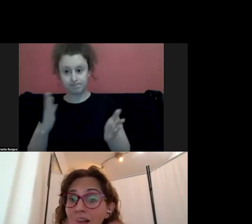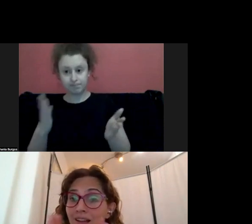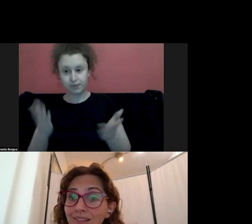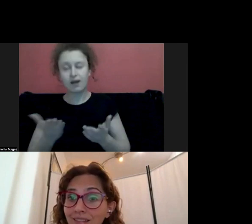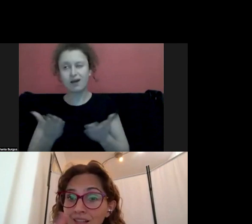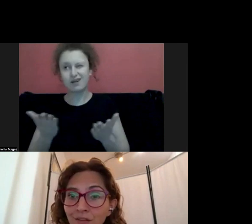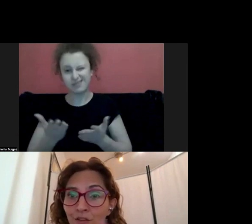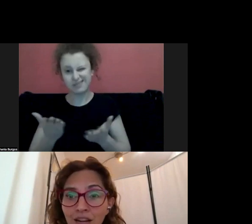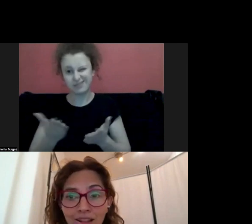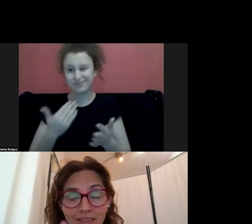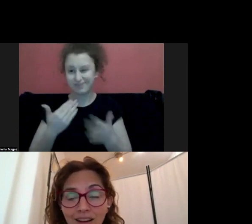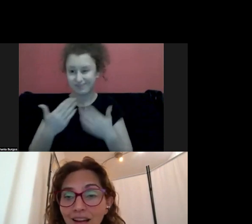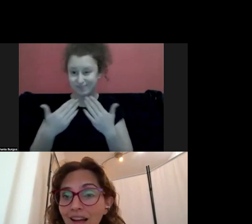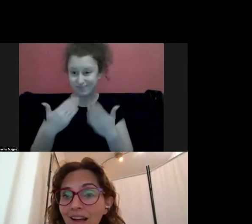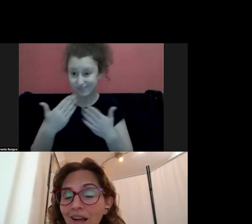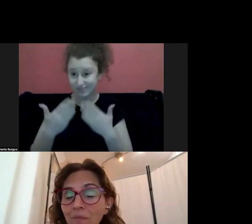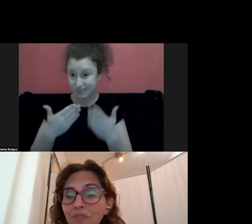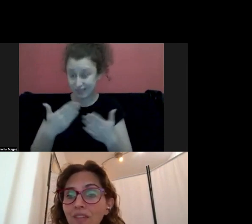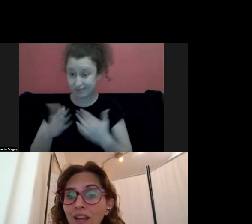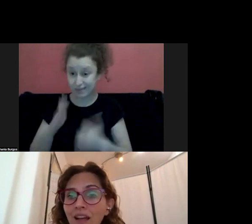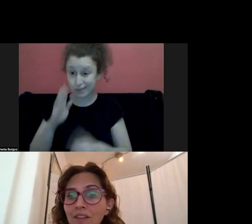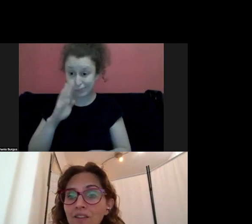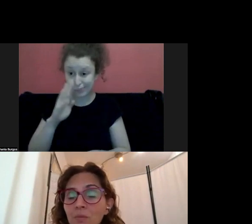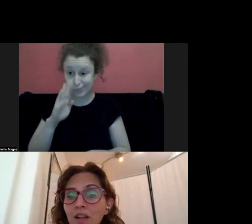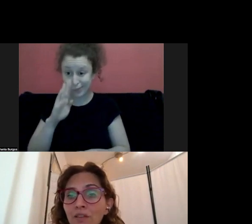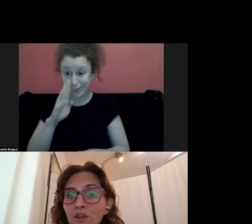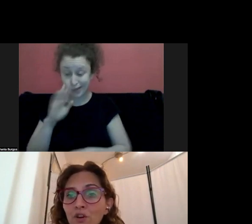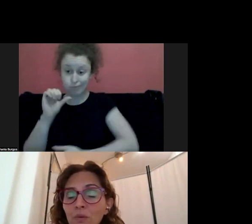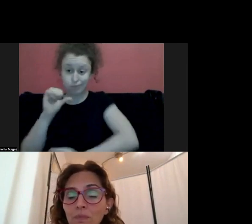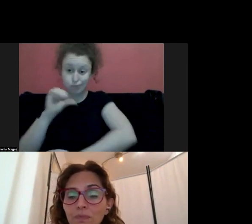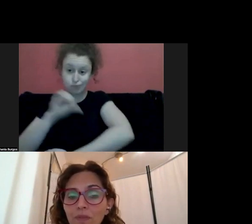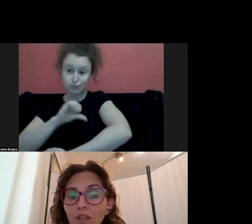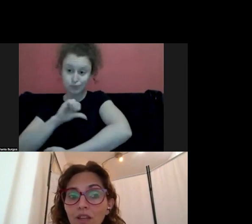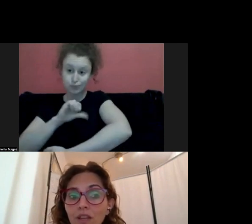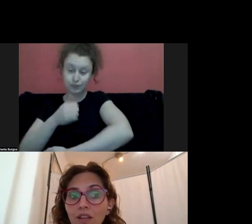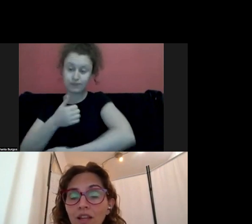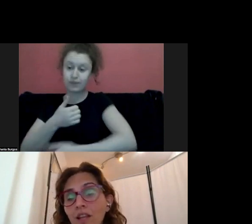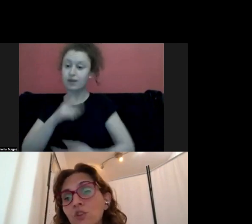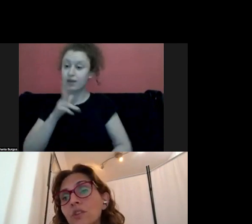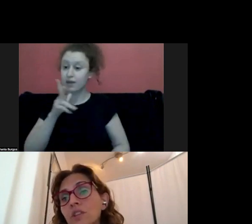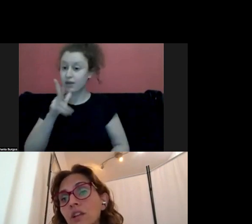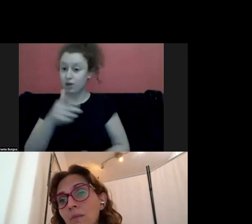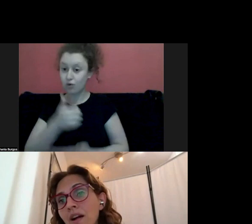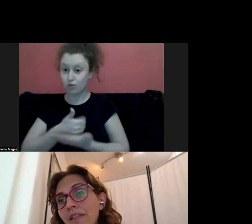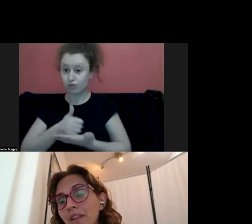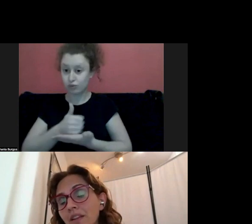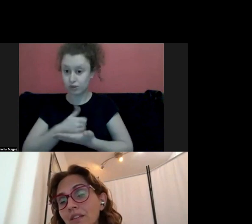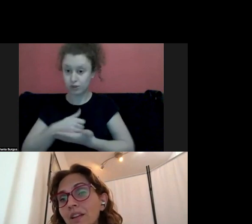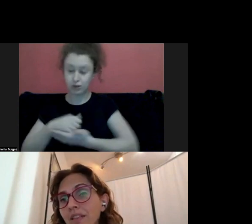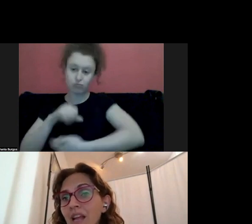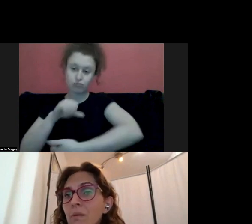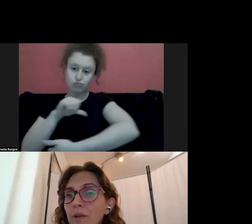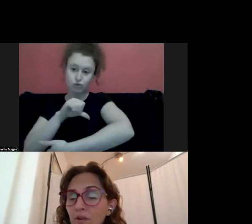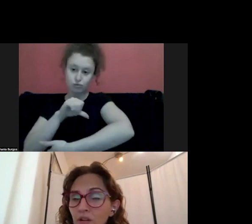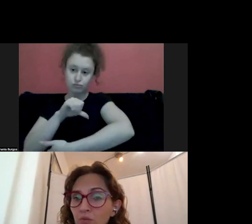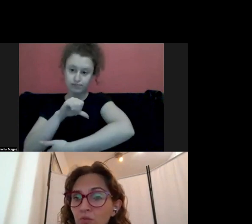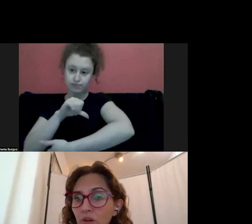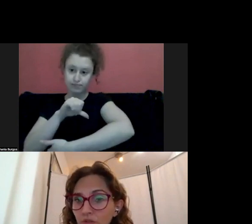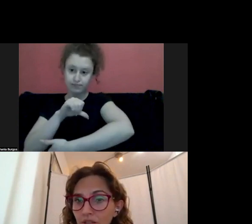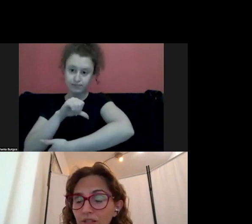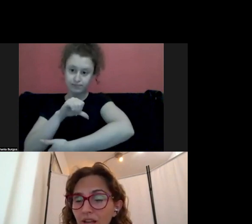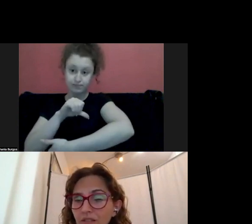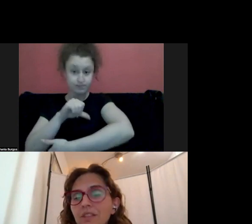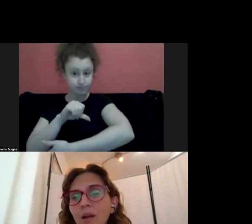antes de la interseccionalidad de la discriminación, el hecho de ser una madre que da el biberón a su